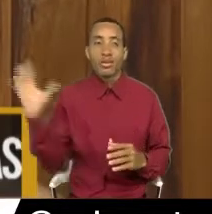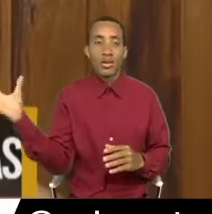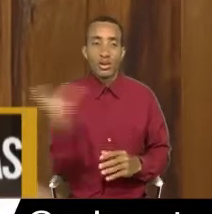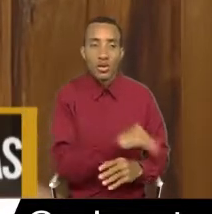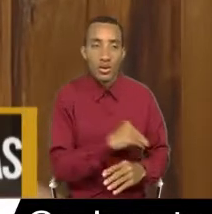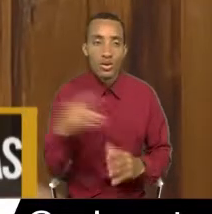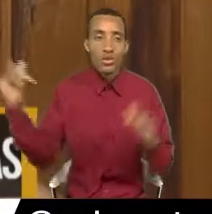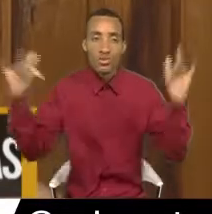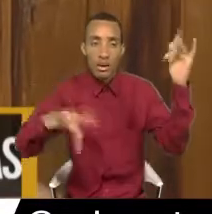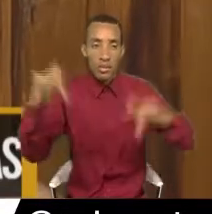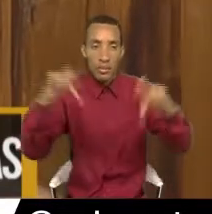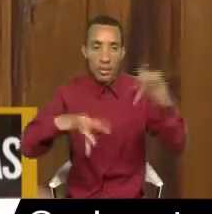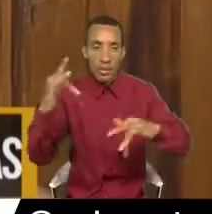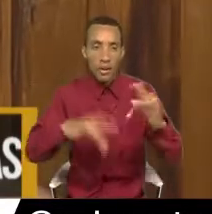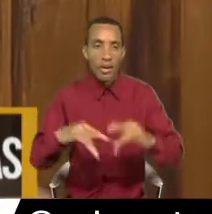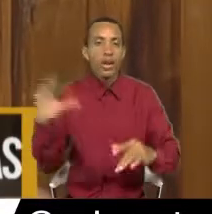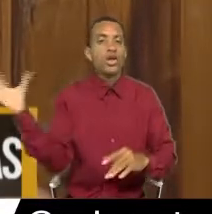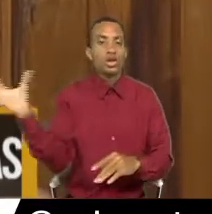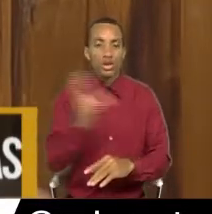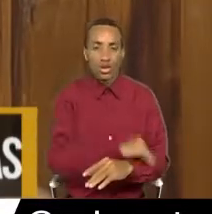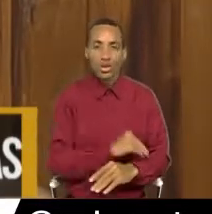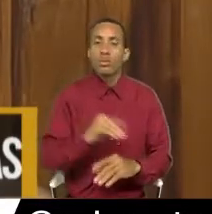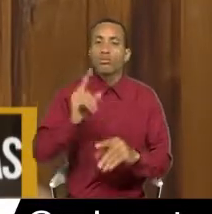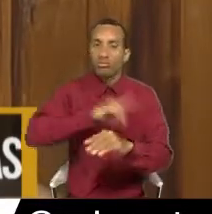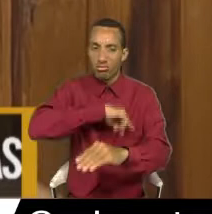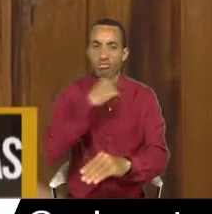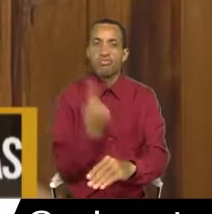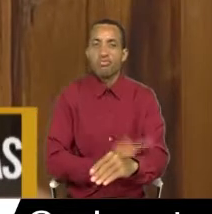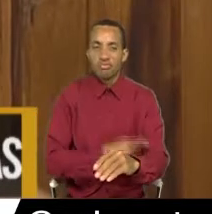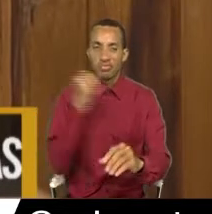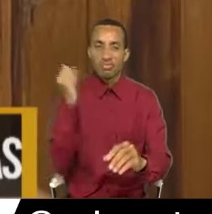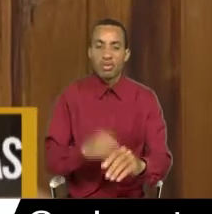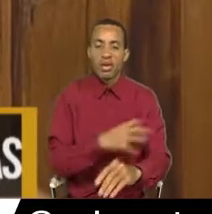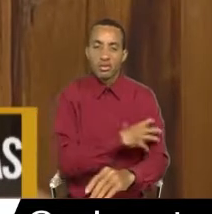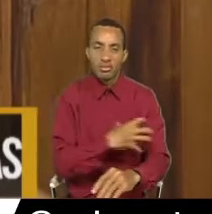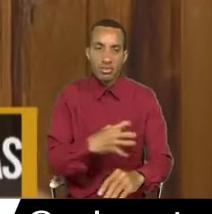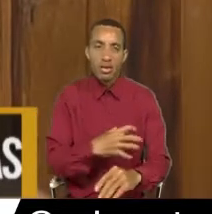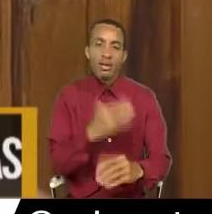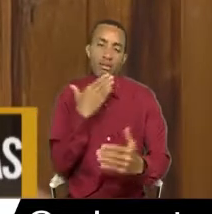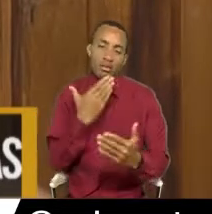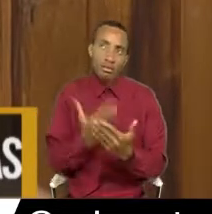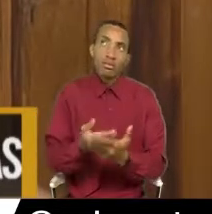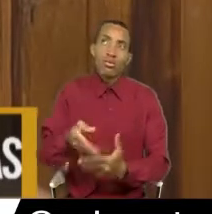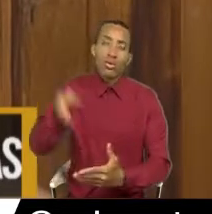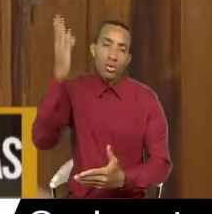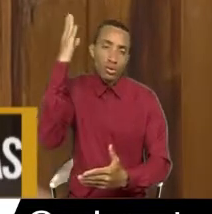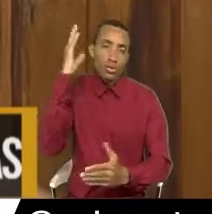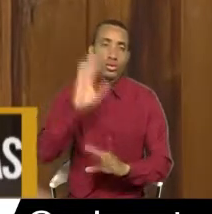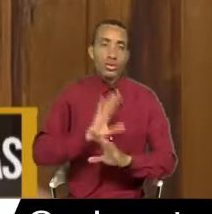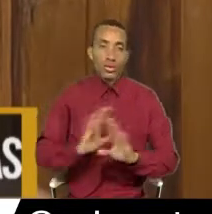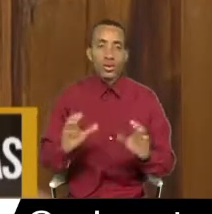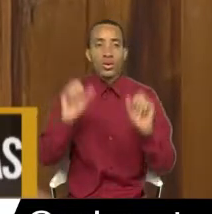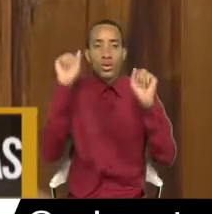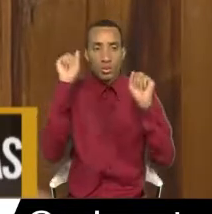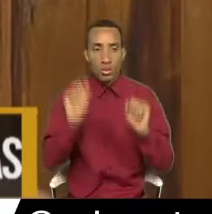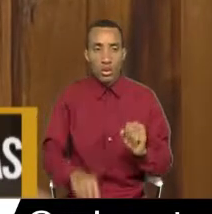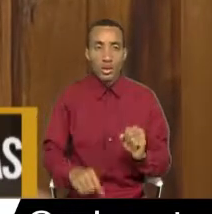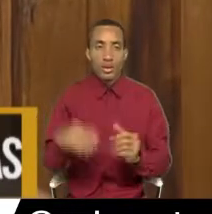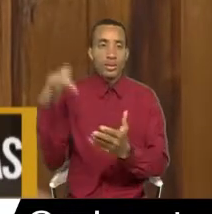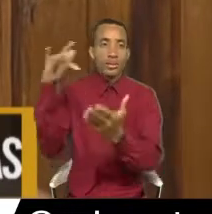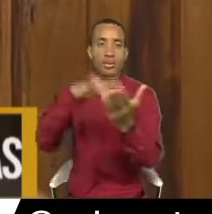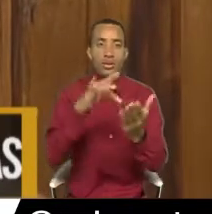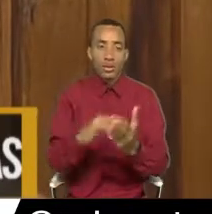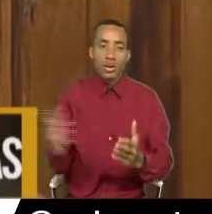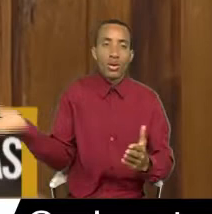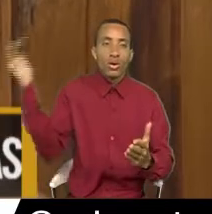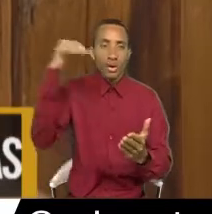competidores a los cuales me pude enfrentar tenían muchas capacidades. Gracias a Dios las cosas se dieron y todavía tengo la oportunidad de participar nuevamente